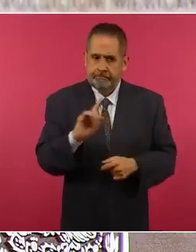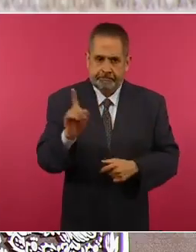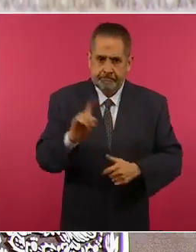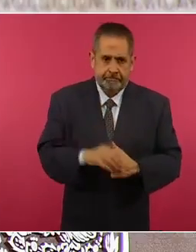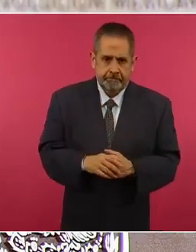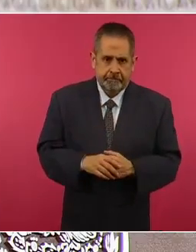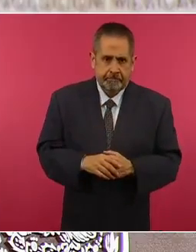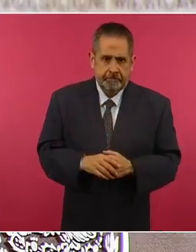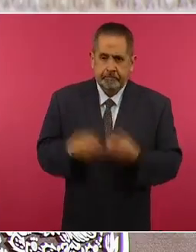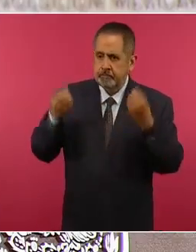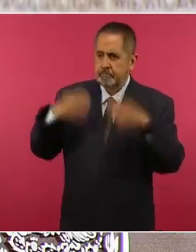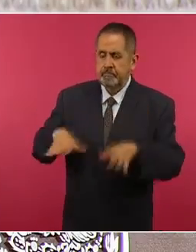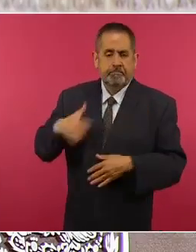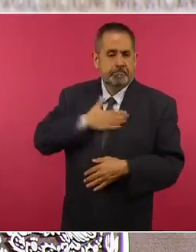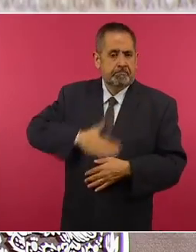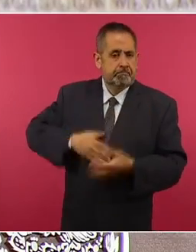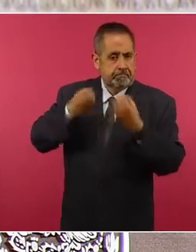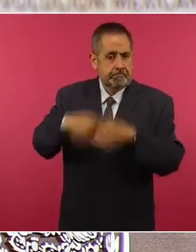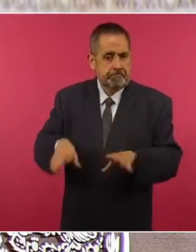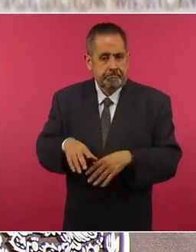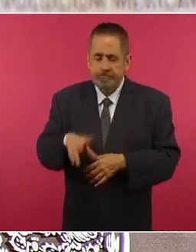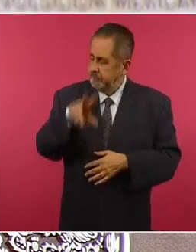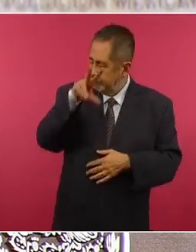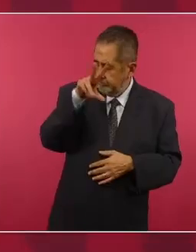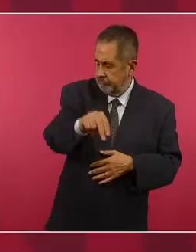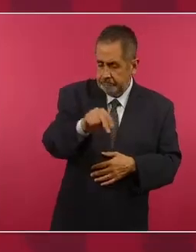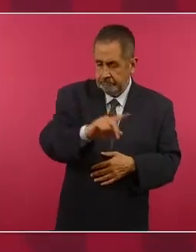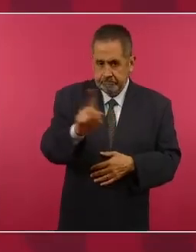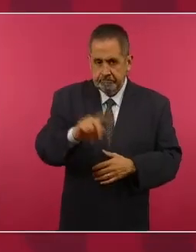se pisotee la justicia.